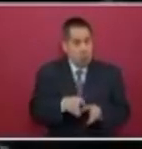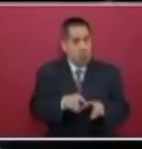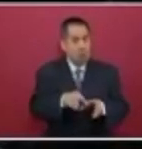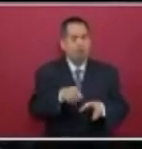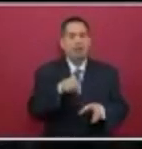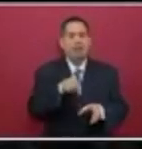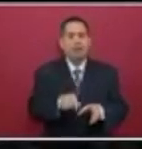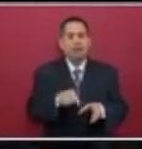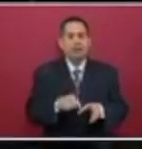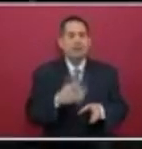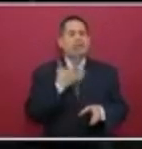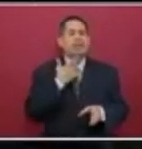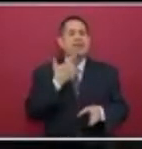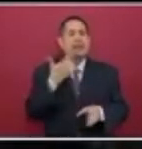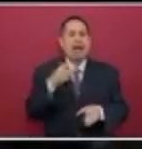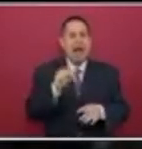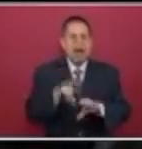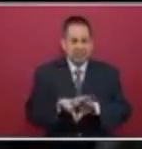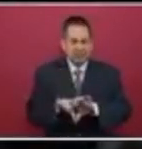el gasoducto,